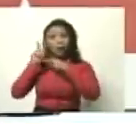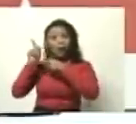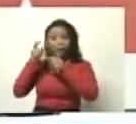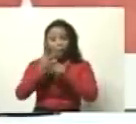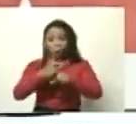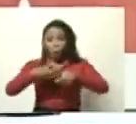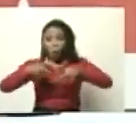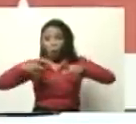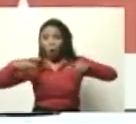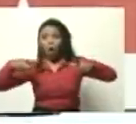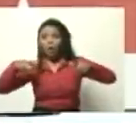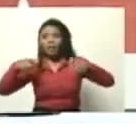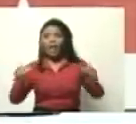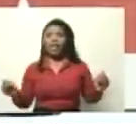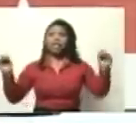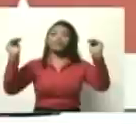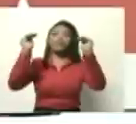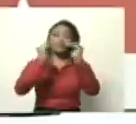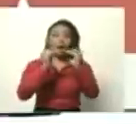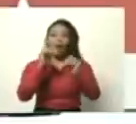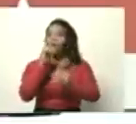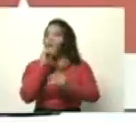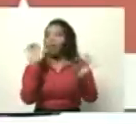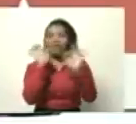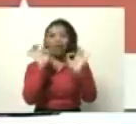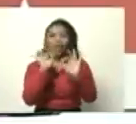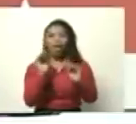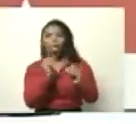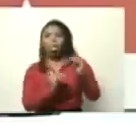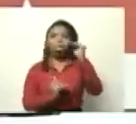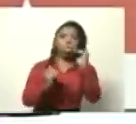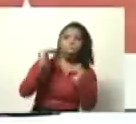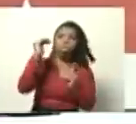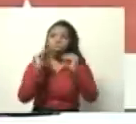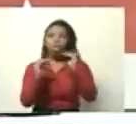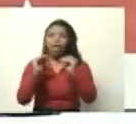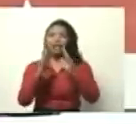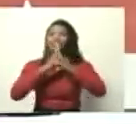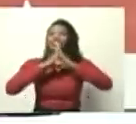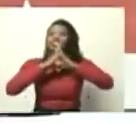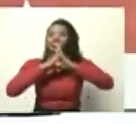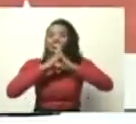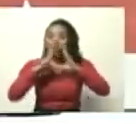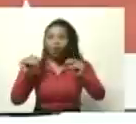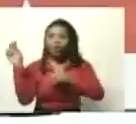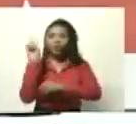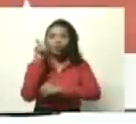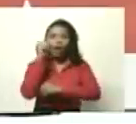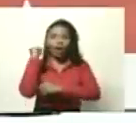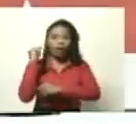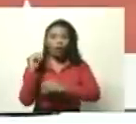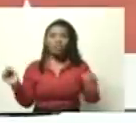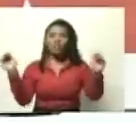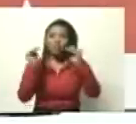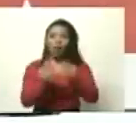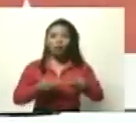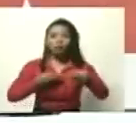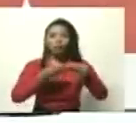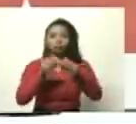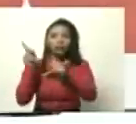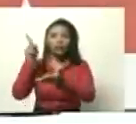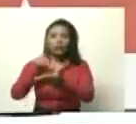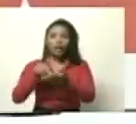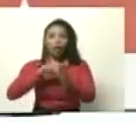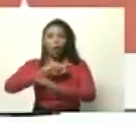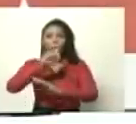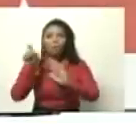crecimiento sea uniforme, para que no haya desigualdad, sino que el crecimiento le llegue a todos los venezolanos y las venezolanas. Estamos seguros que el